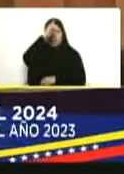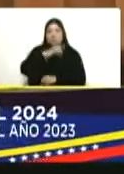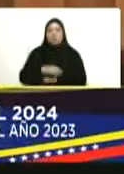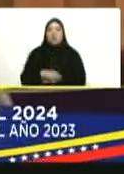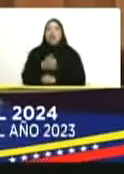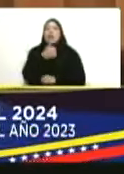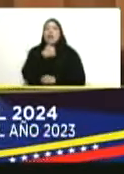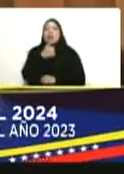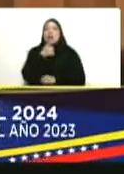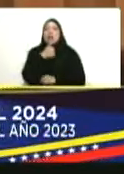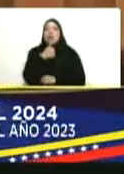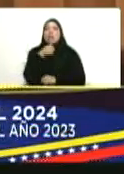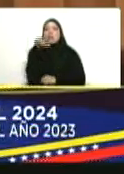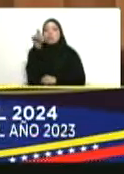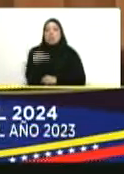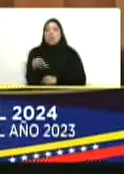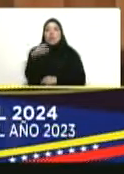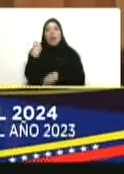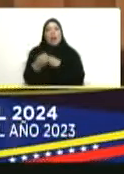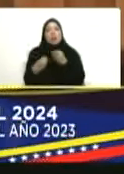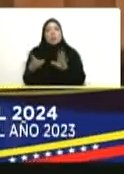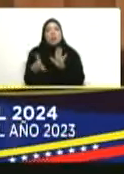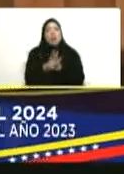¿Quién legisla en Venezuela? ¿Quién hace las leyes?